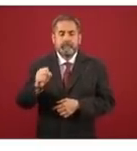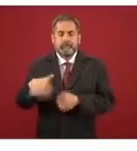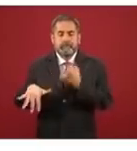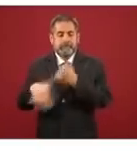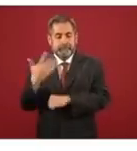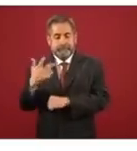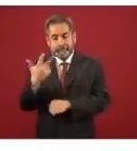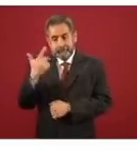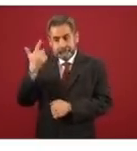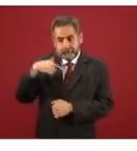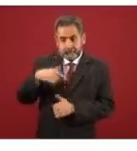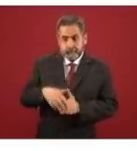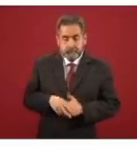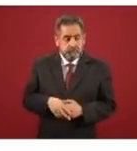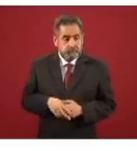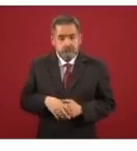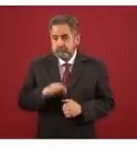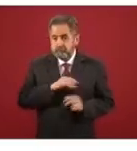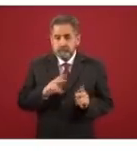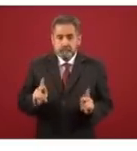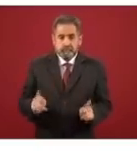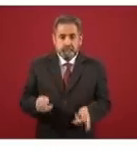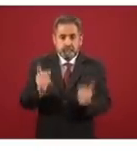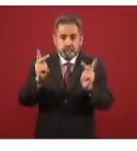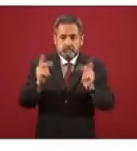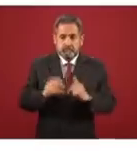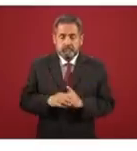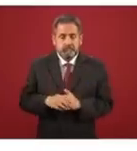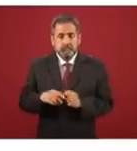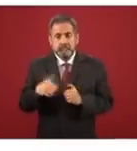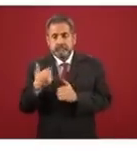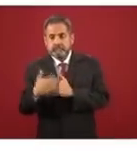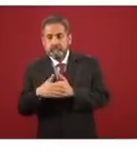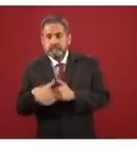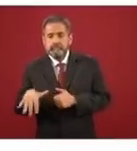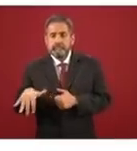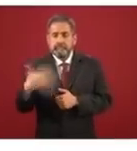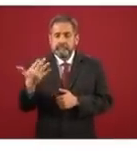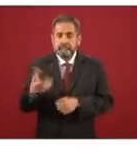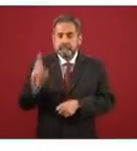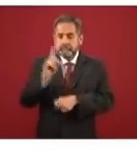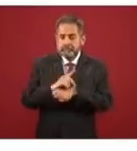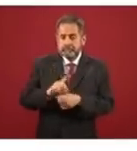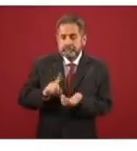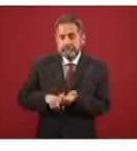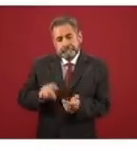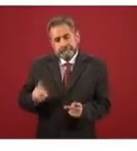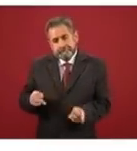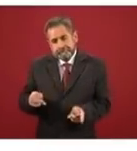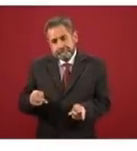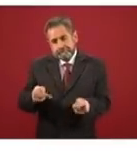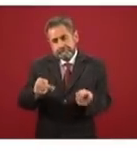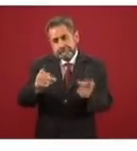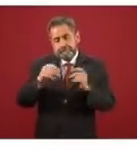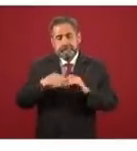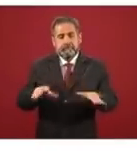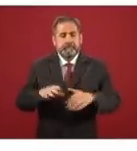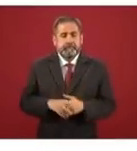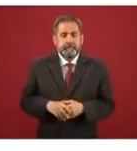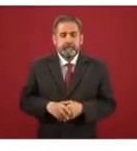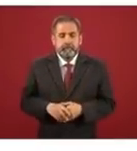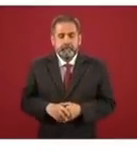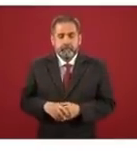para la venta, como lo dijo el señor presidente, en 15 días. La distribución del billete es